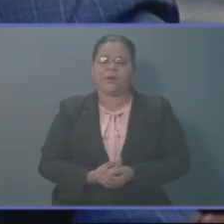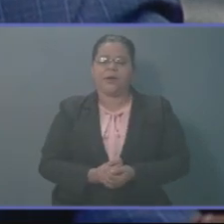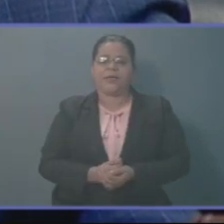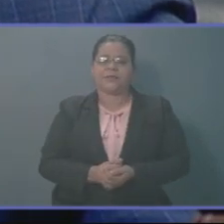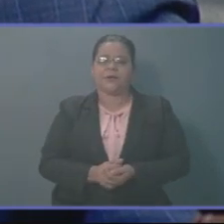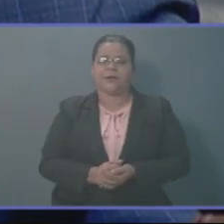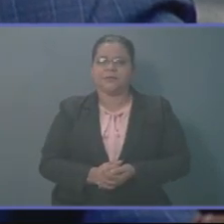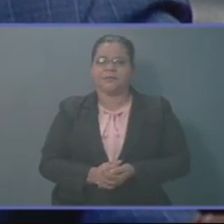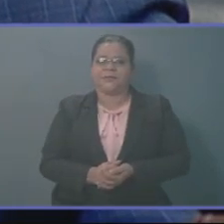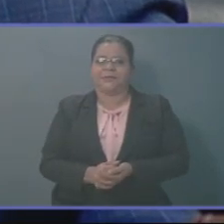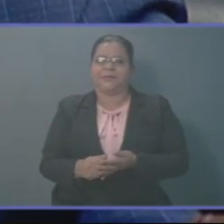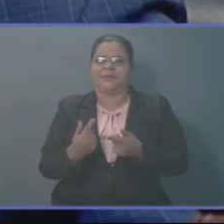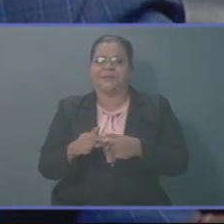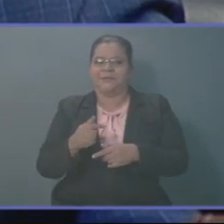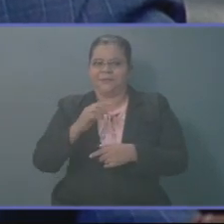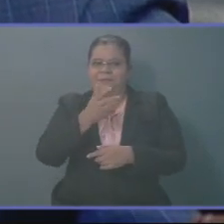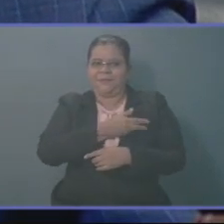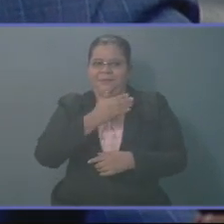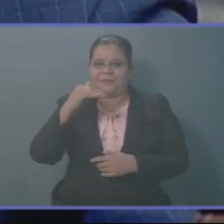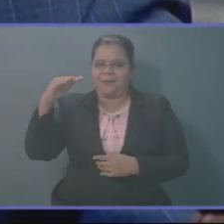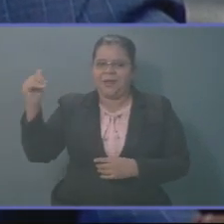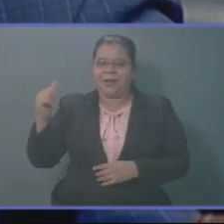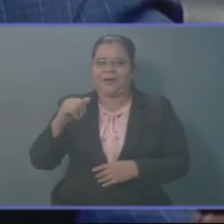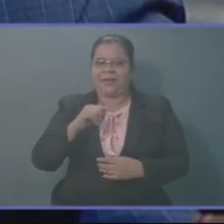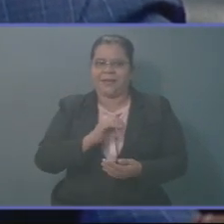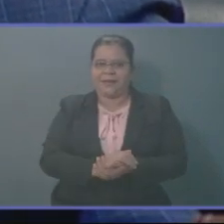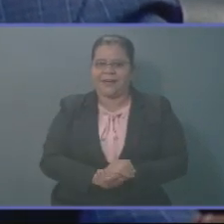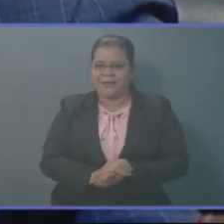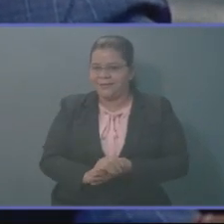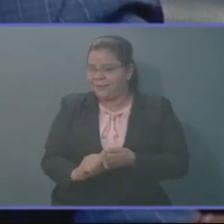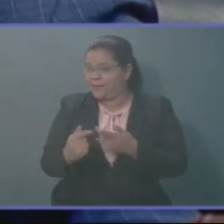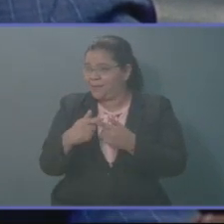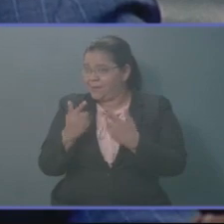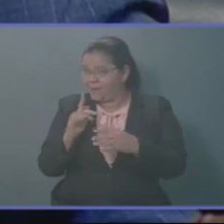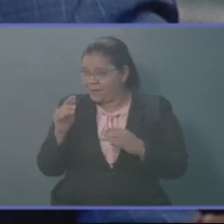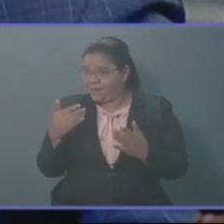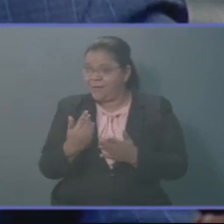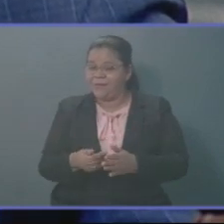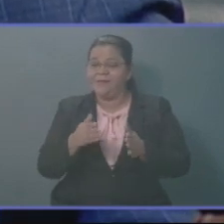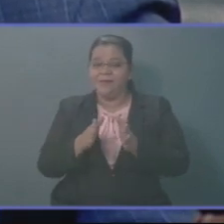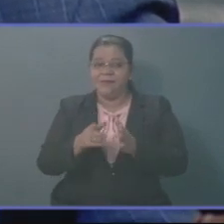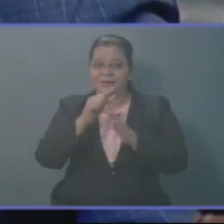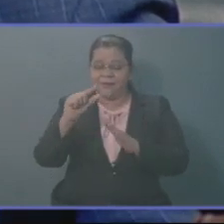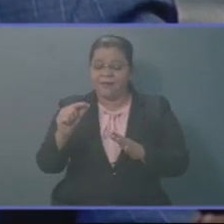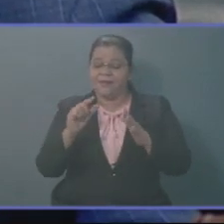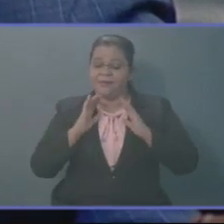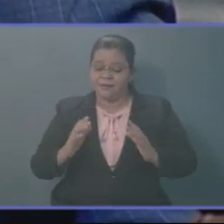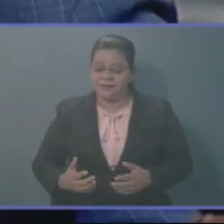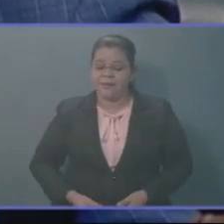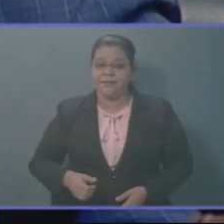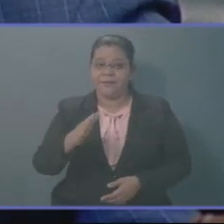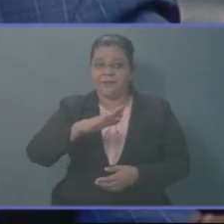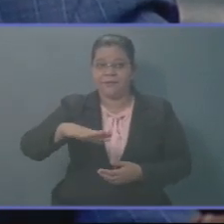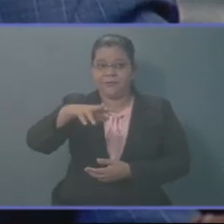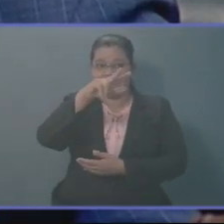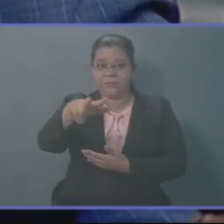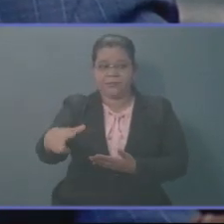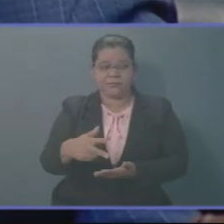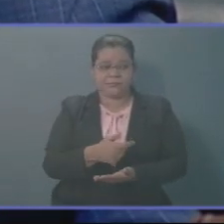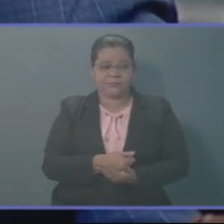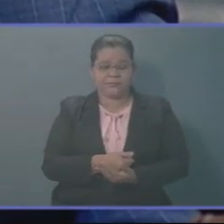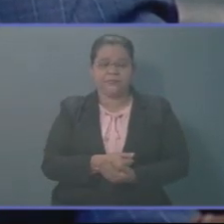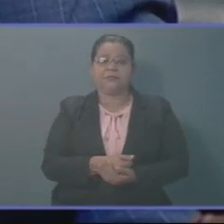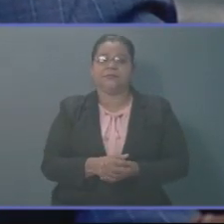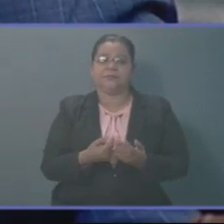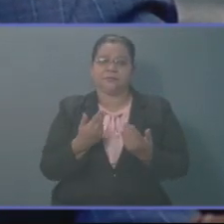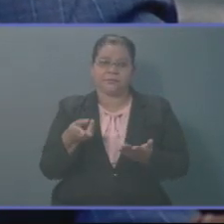de la Constitución de la República, es conveniente autorizar al órgano ejecutivo en el ramo de Hacienda para que suscriba el